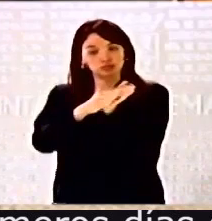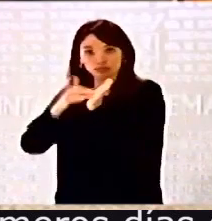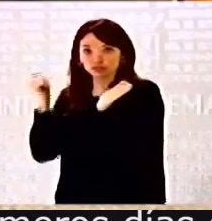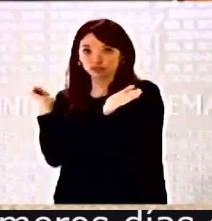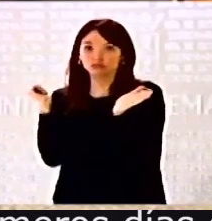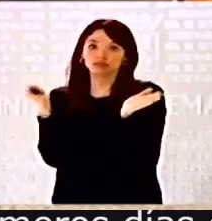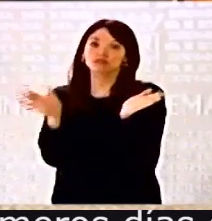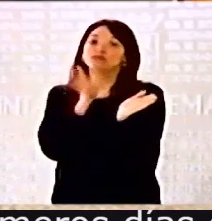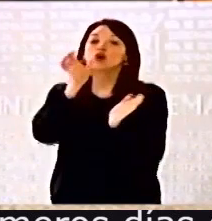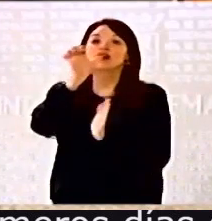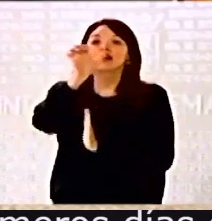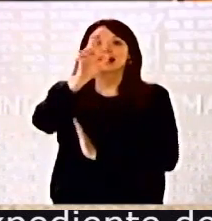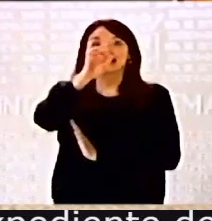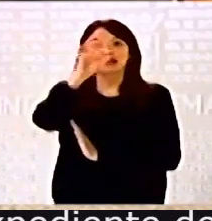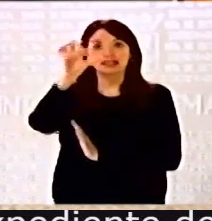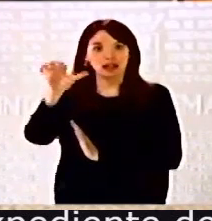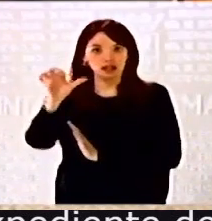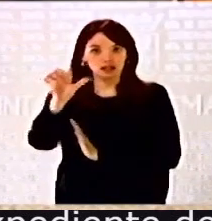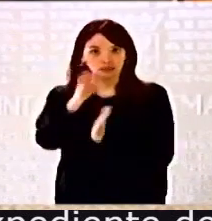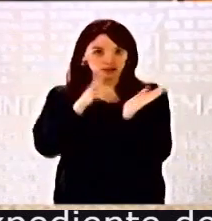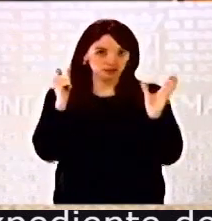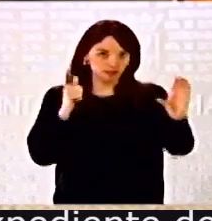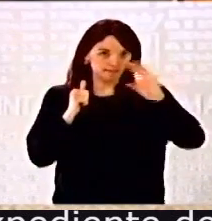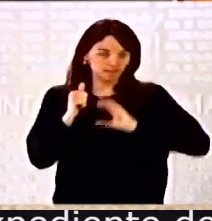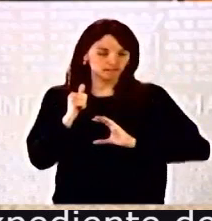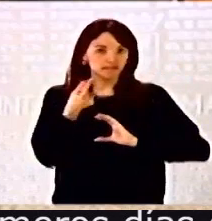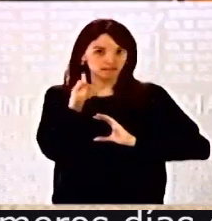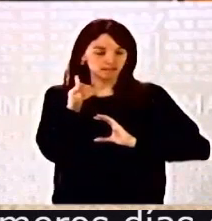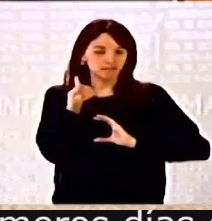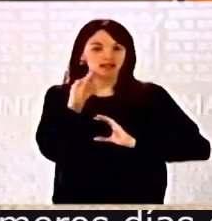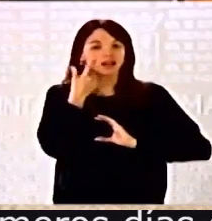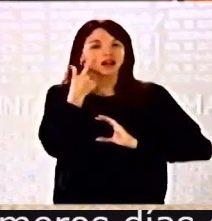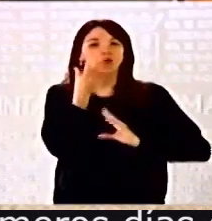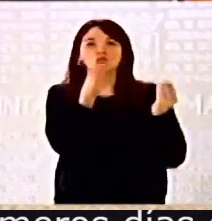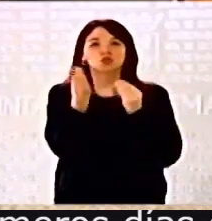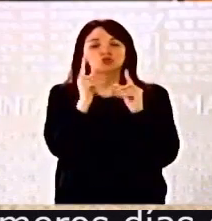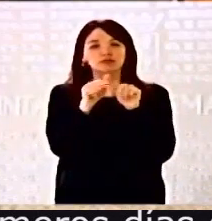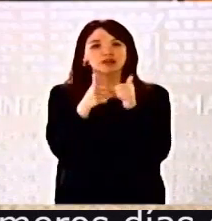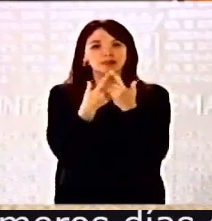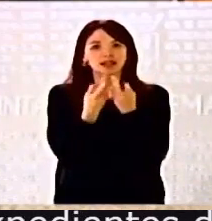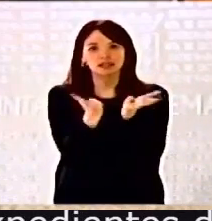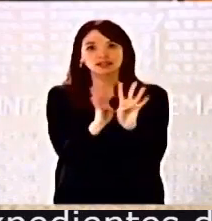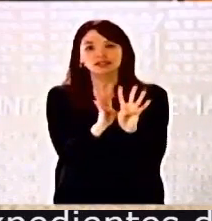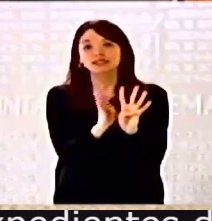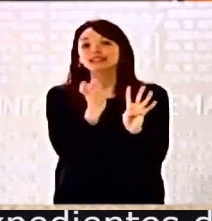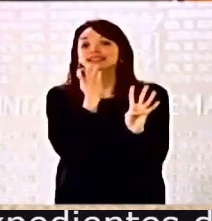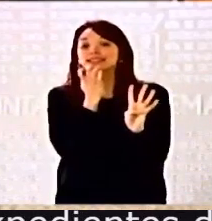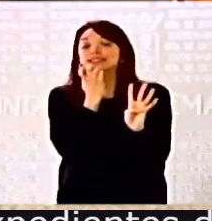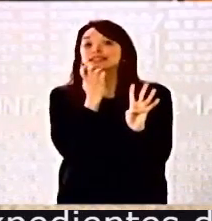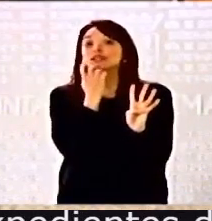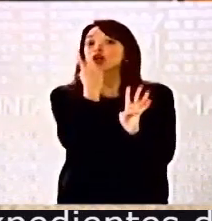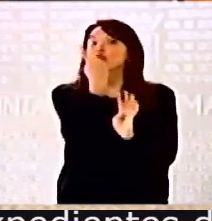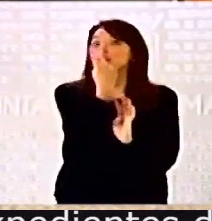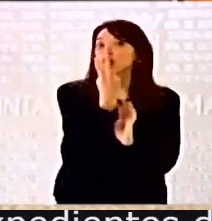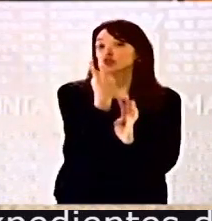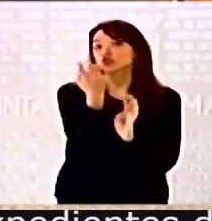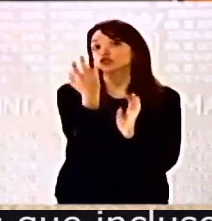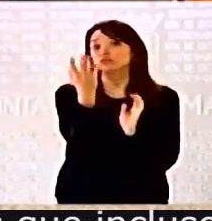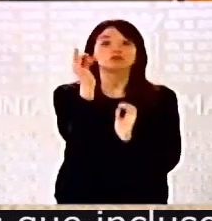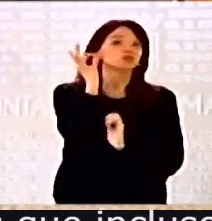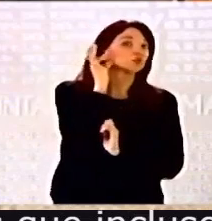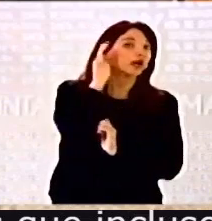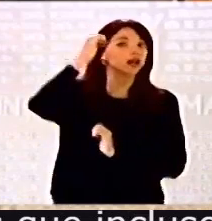expedientes de regulación temporal de empleo. Hay muchas familias que incluso hasta los 2 miembros que trabajan, tanto la mujer